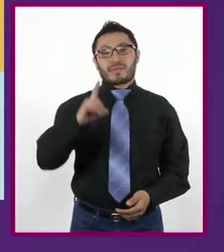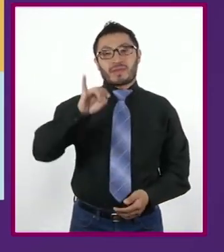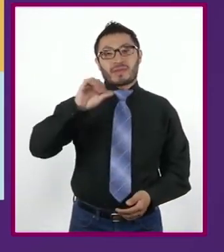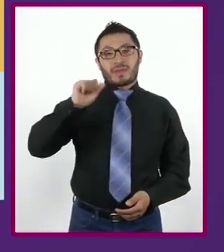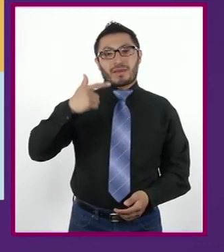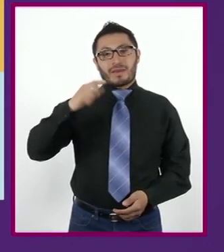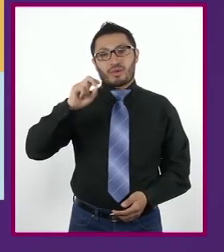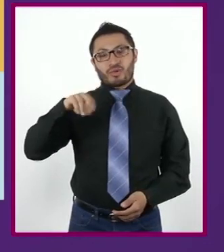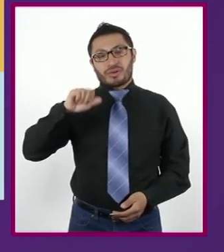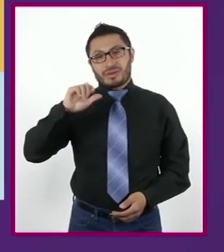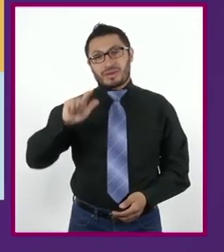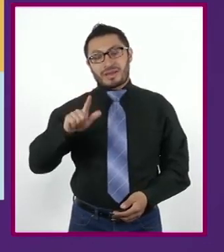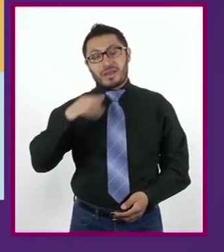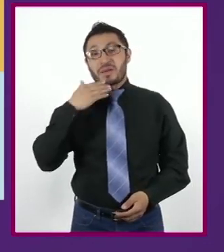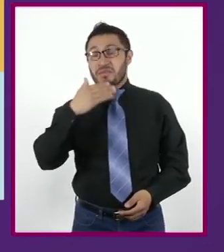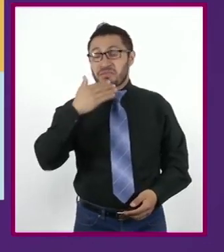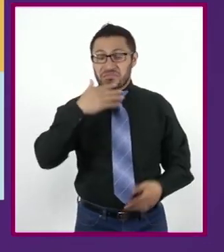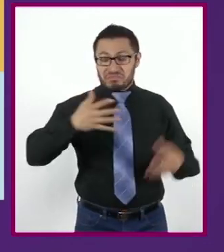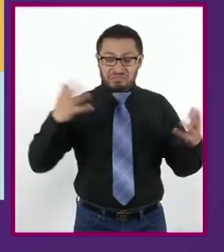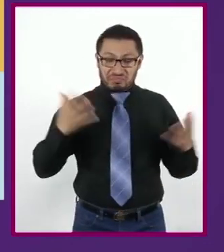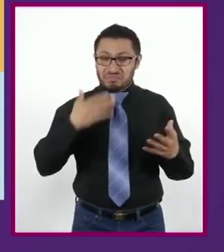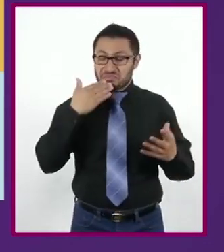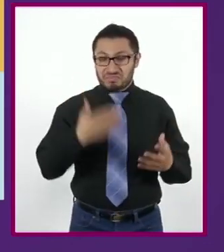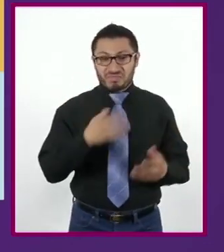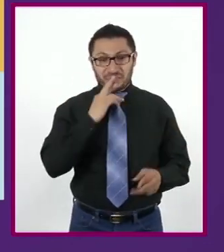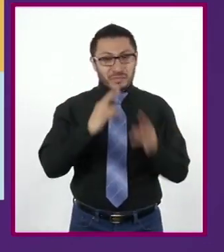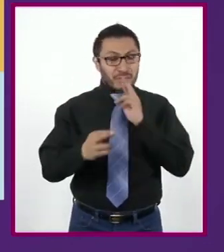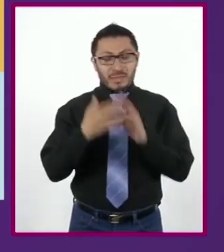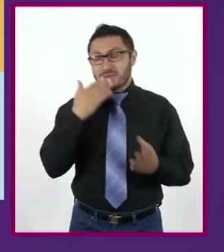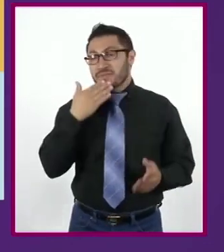Diagonal es la respuesta, bien hecho.